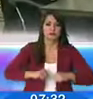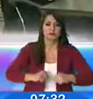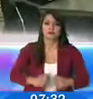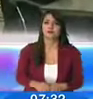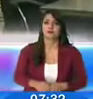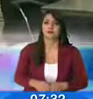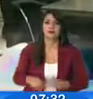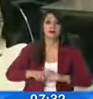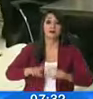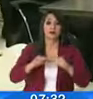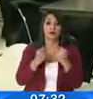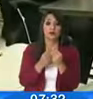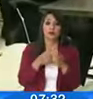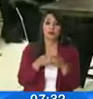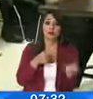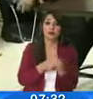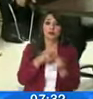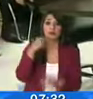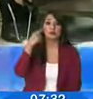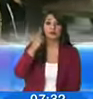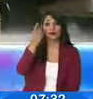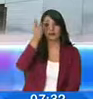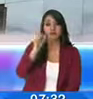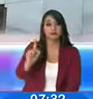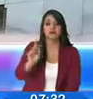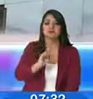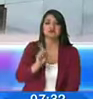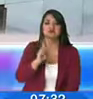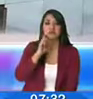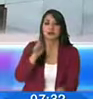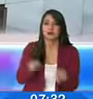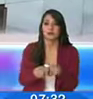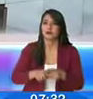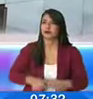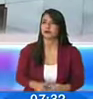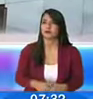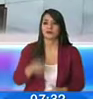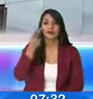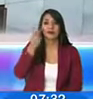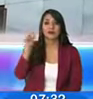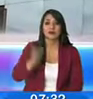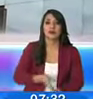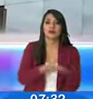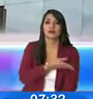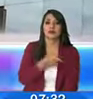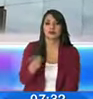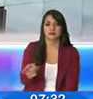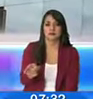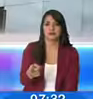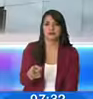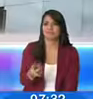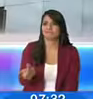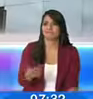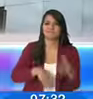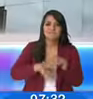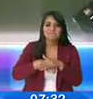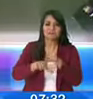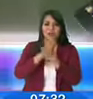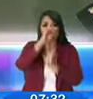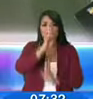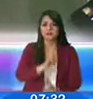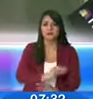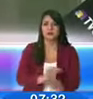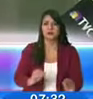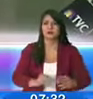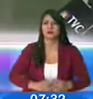por el sector correísta no están contentos con esta resolución. Dicen que fue una decisión anticipada y fuera de los límites legales.